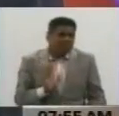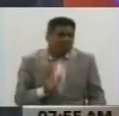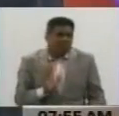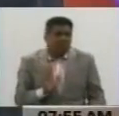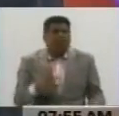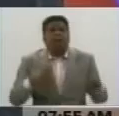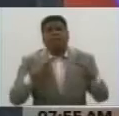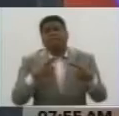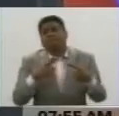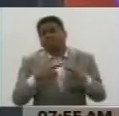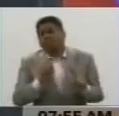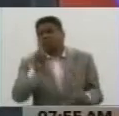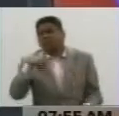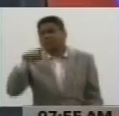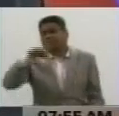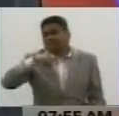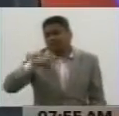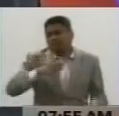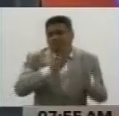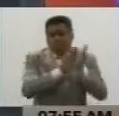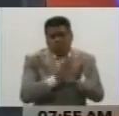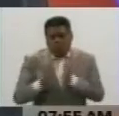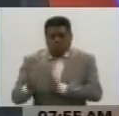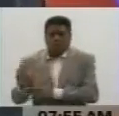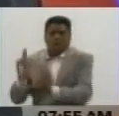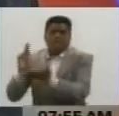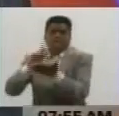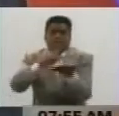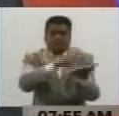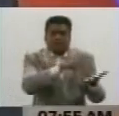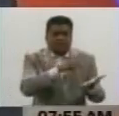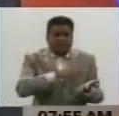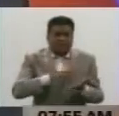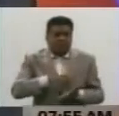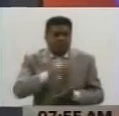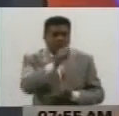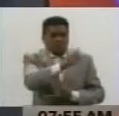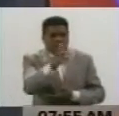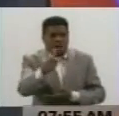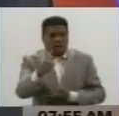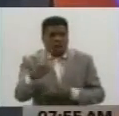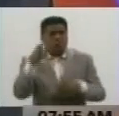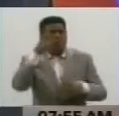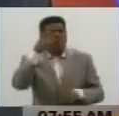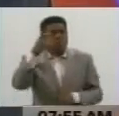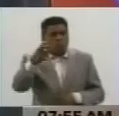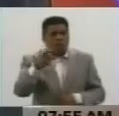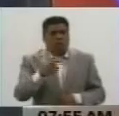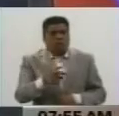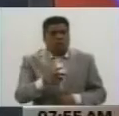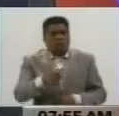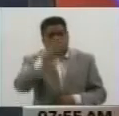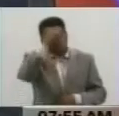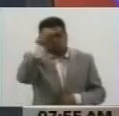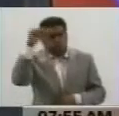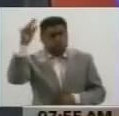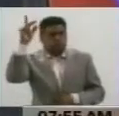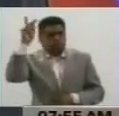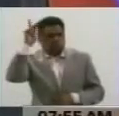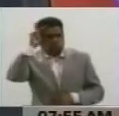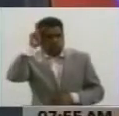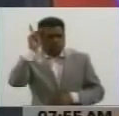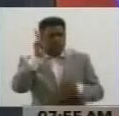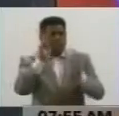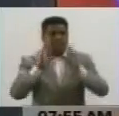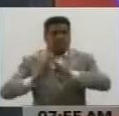hacer organización, necesitamos darle participación protagónica a nuestros pueblos y comunidades indígenas, que pueden presentar sus